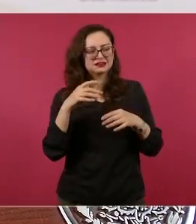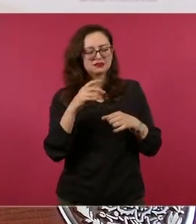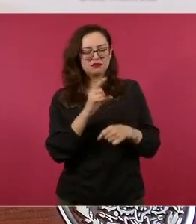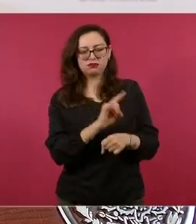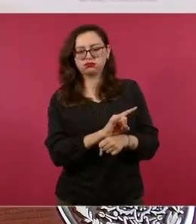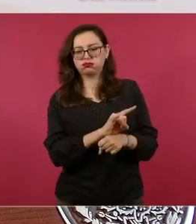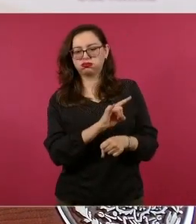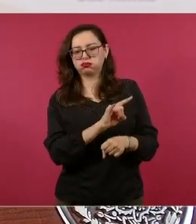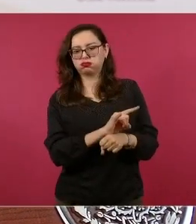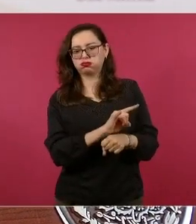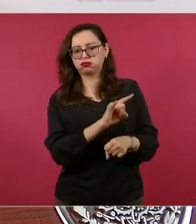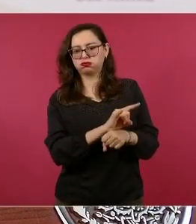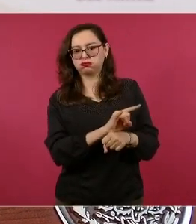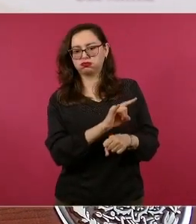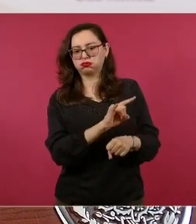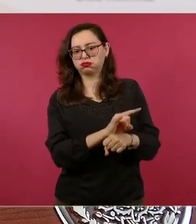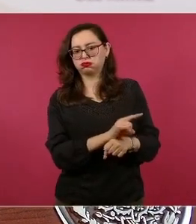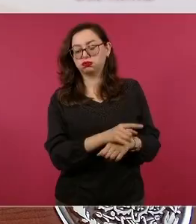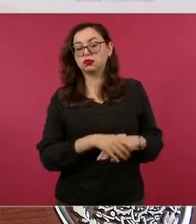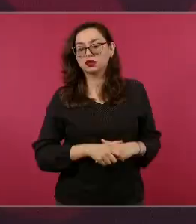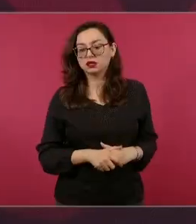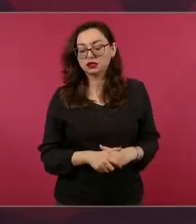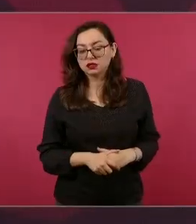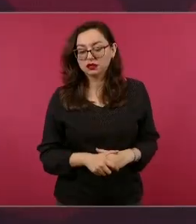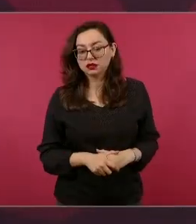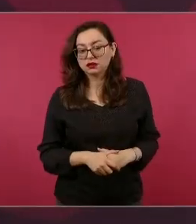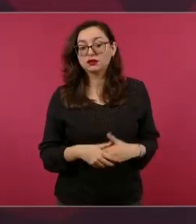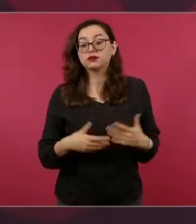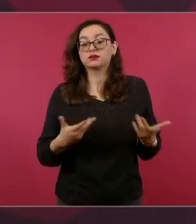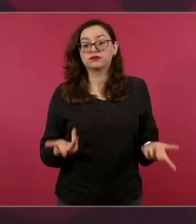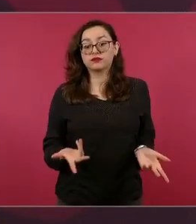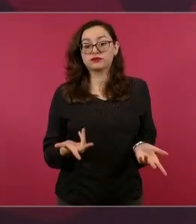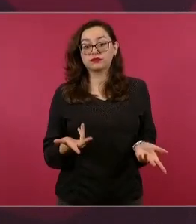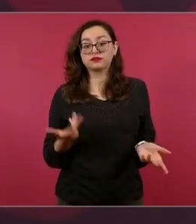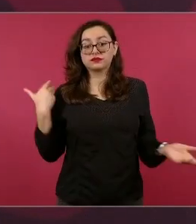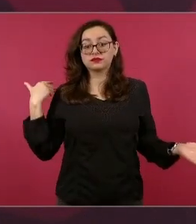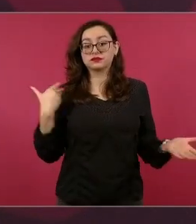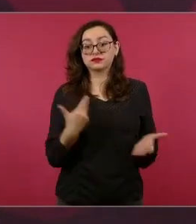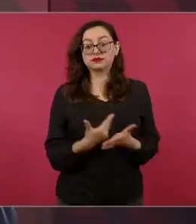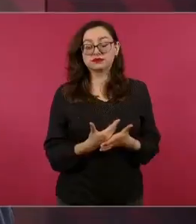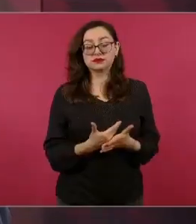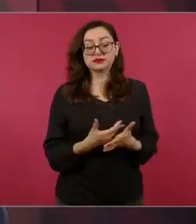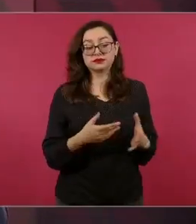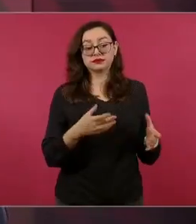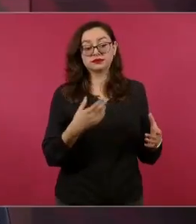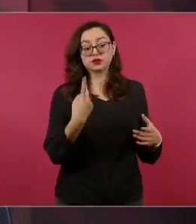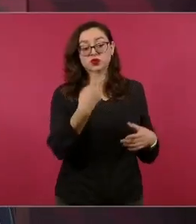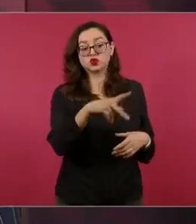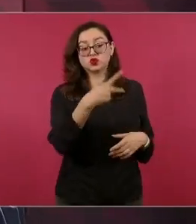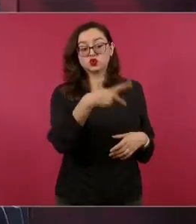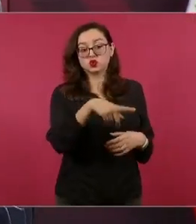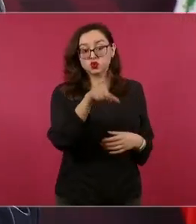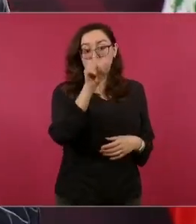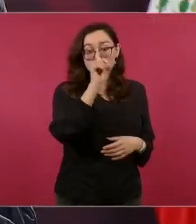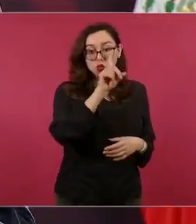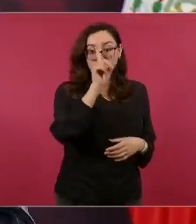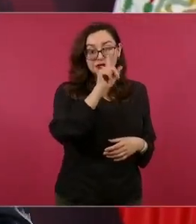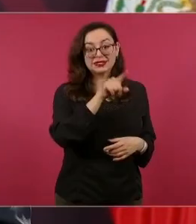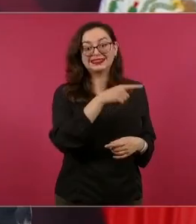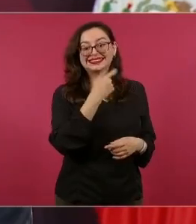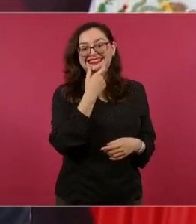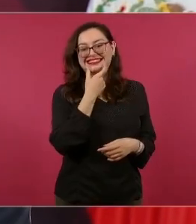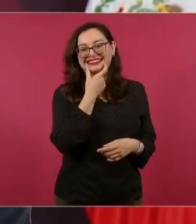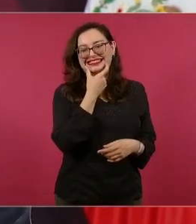Porque ahora los publicistas de un tiempo para acá ya les recomiendan a los candidatos y a los dirigentes, tú